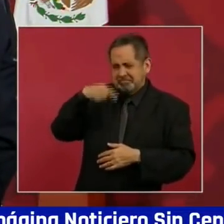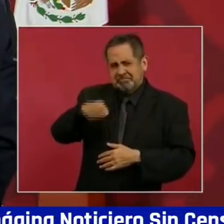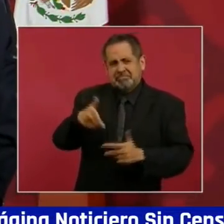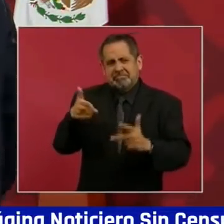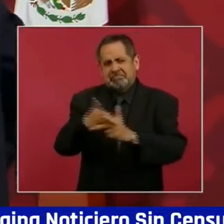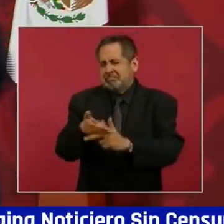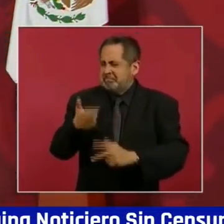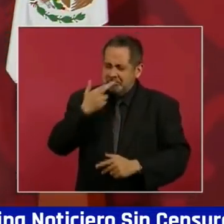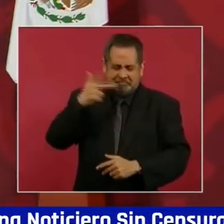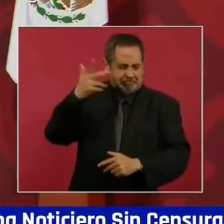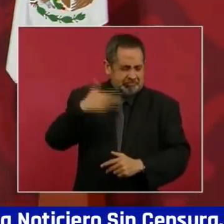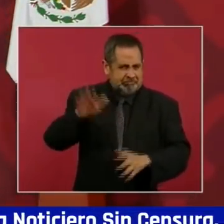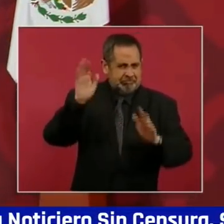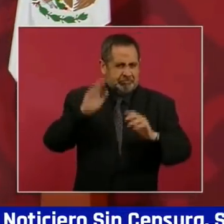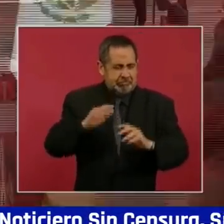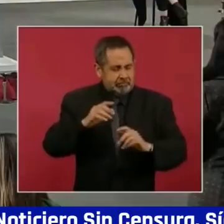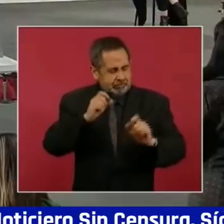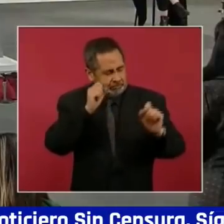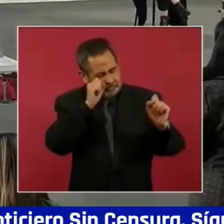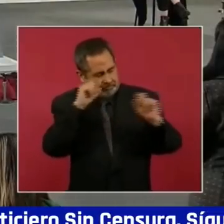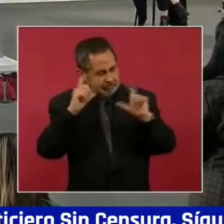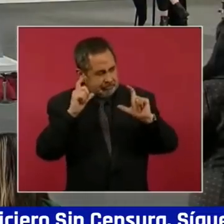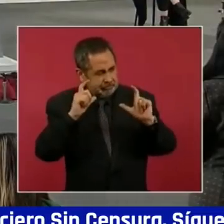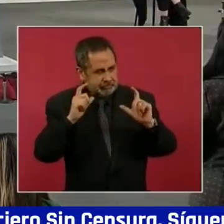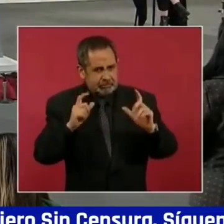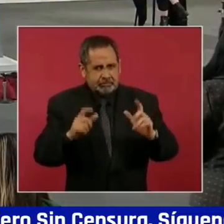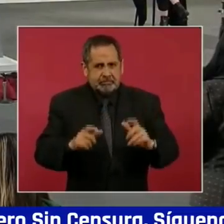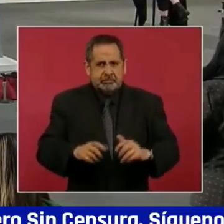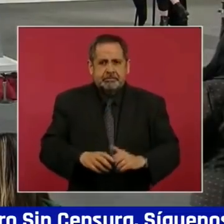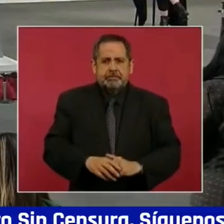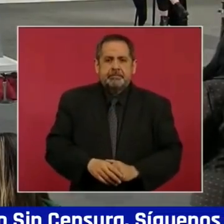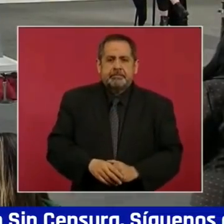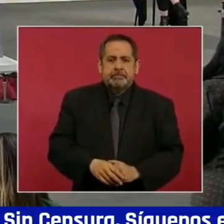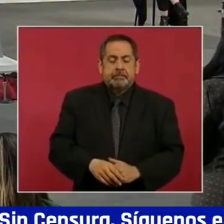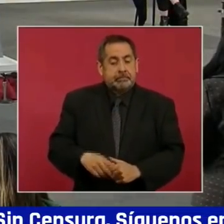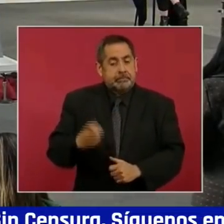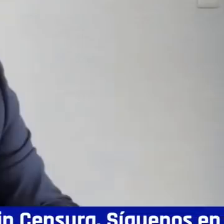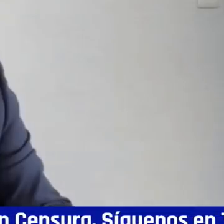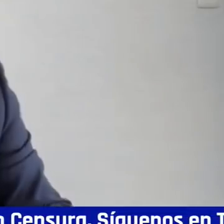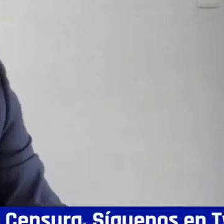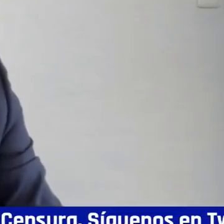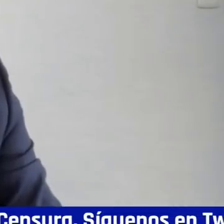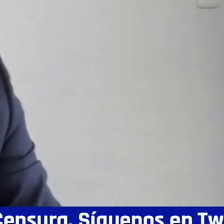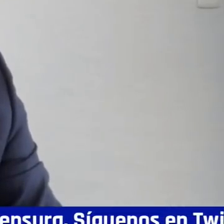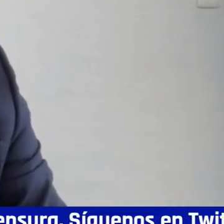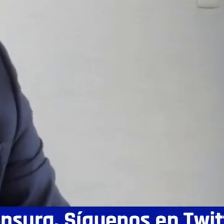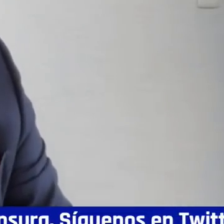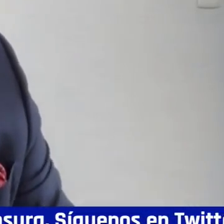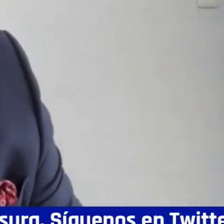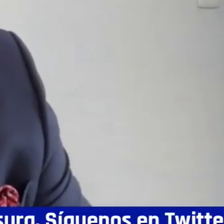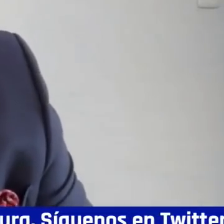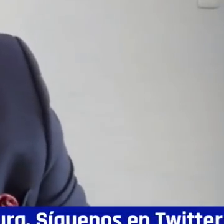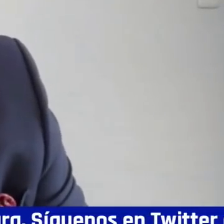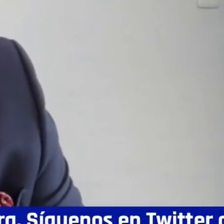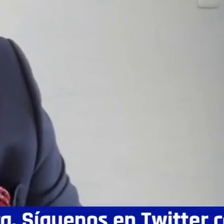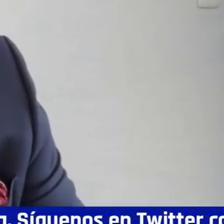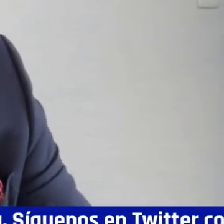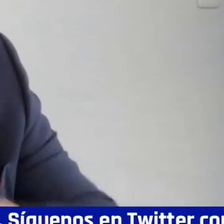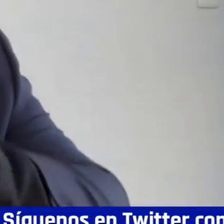asesinados. Me quedé. Ya. Bueno, déjenme en estos momentos,